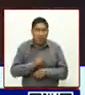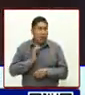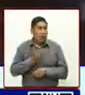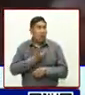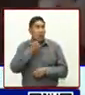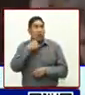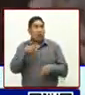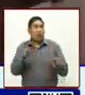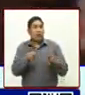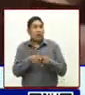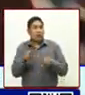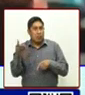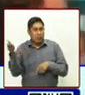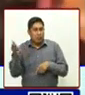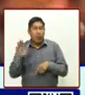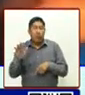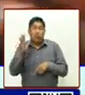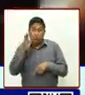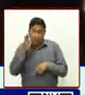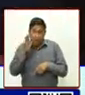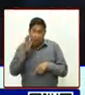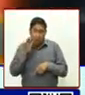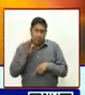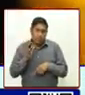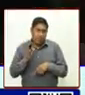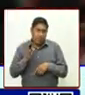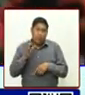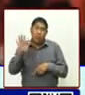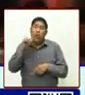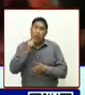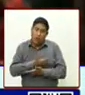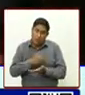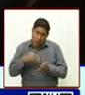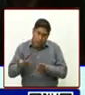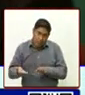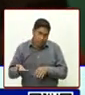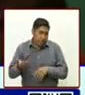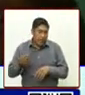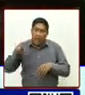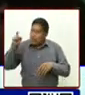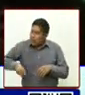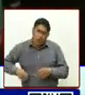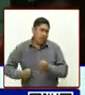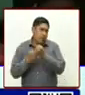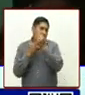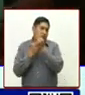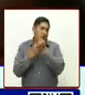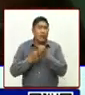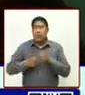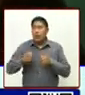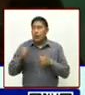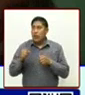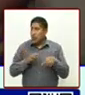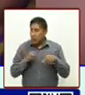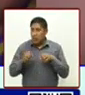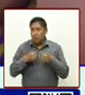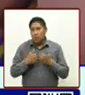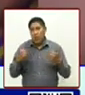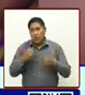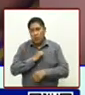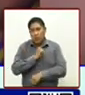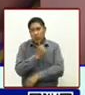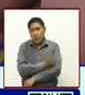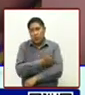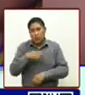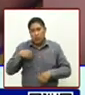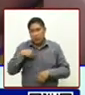Nuestra hermana, madre de la niña asesinada, necesita ese apoyo, ¿no? Y en función a eso, más allá de la autoridad,